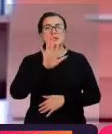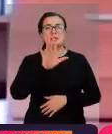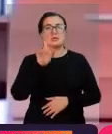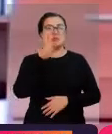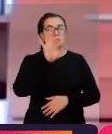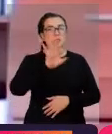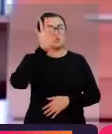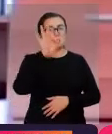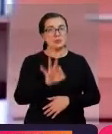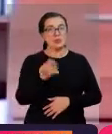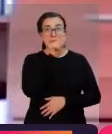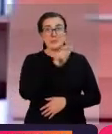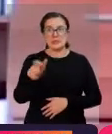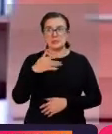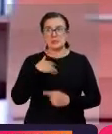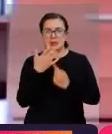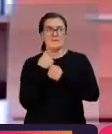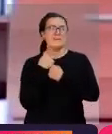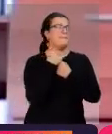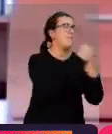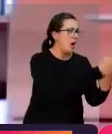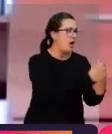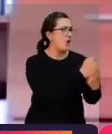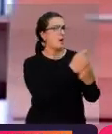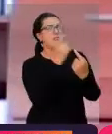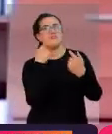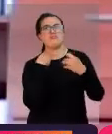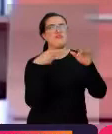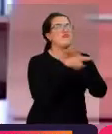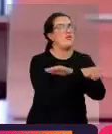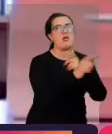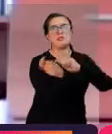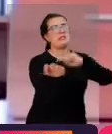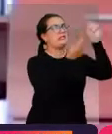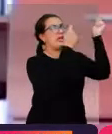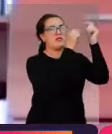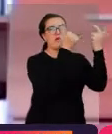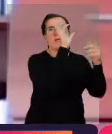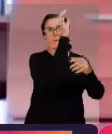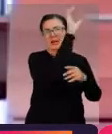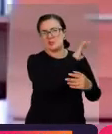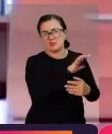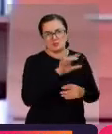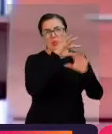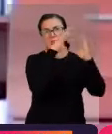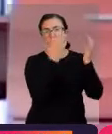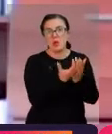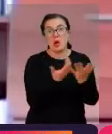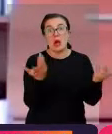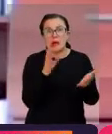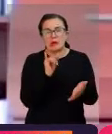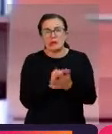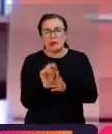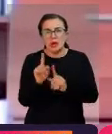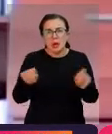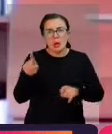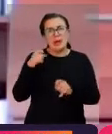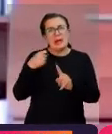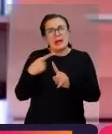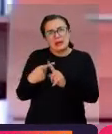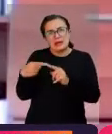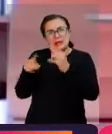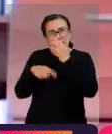víctimas que se han identificado en todo el mundo corresponden a personas que han tenido algún tipo de necesidad